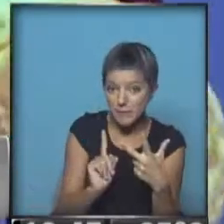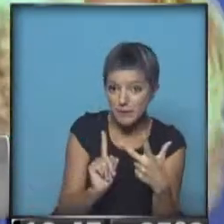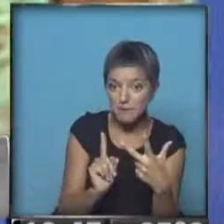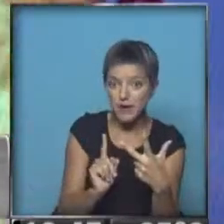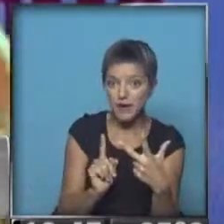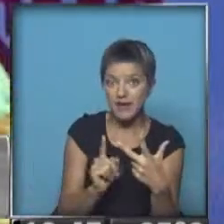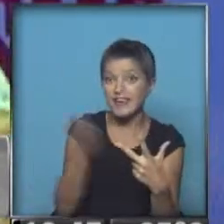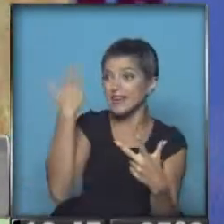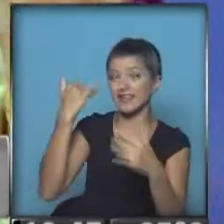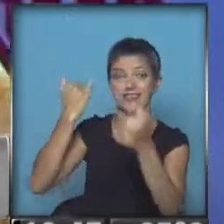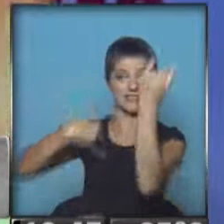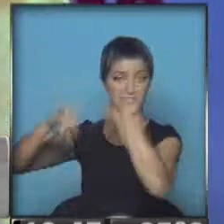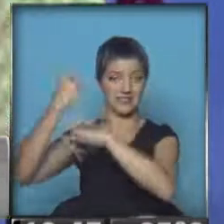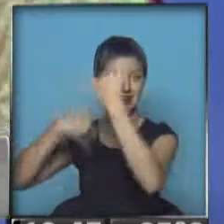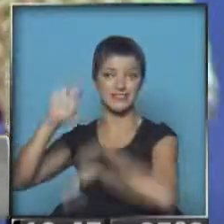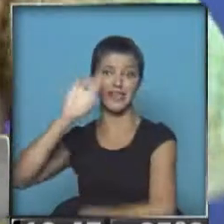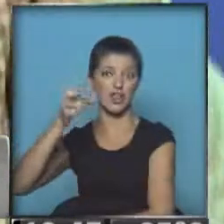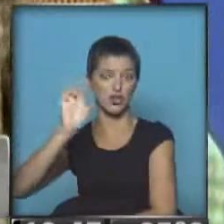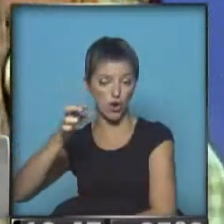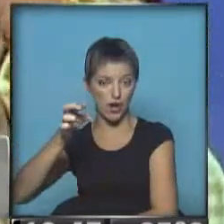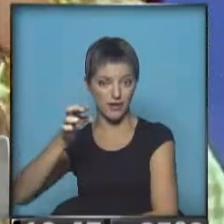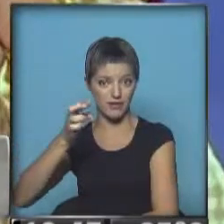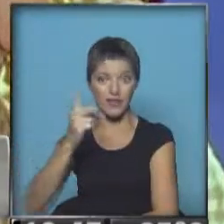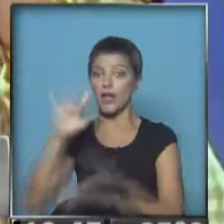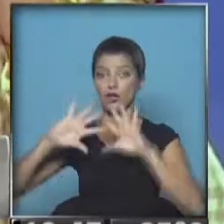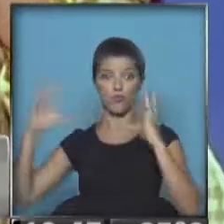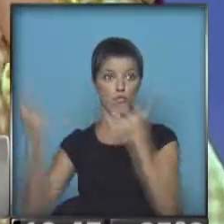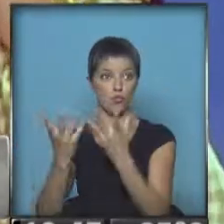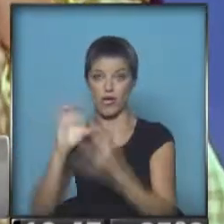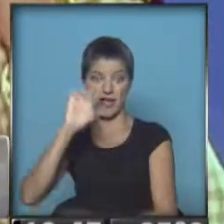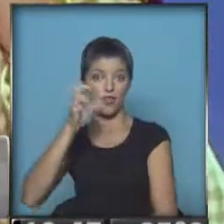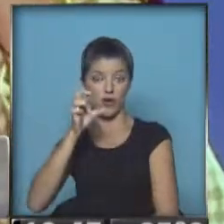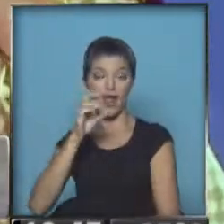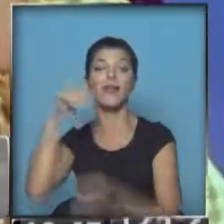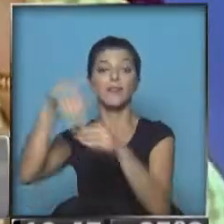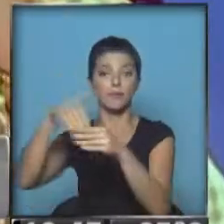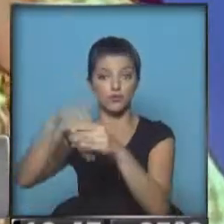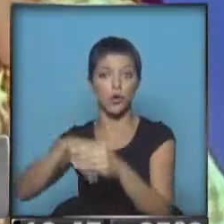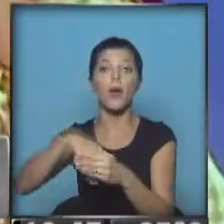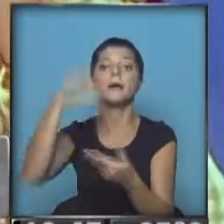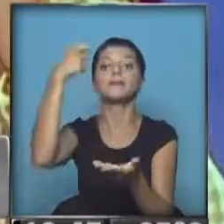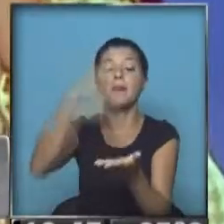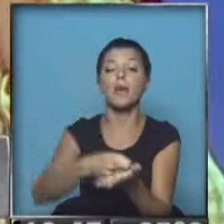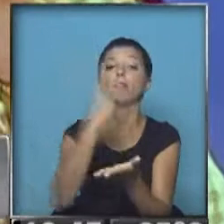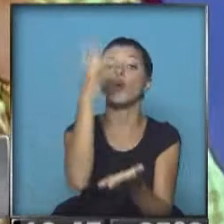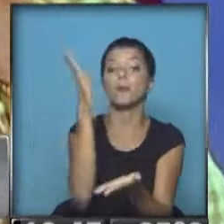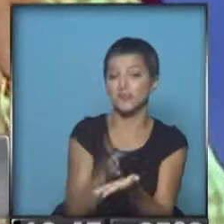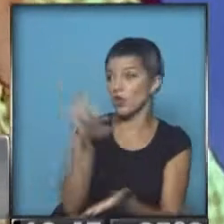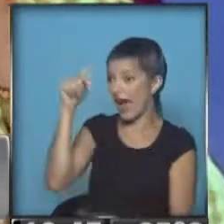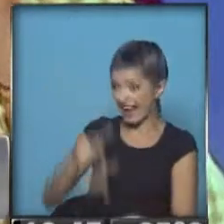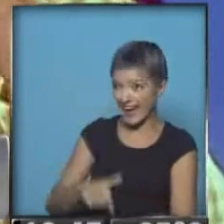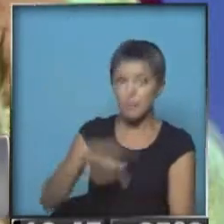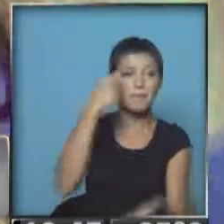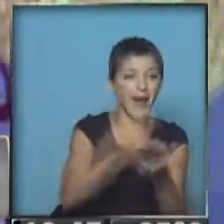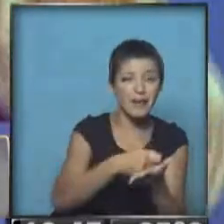a tasas usurarias en dólares en un mundo donde el depósito en dólar se pagaba al 2%, acá se pagaba al